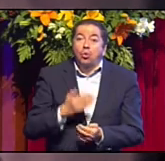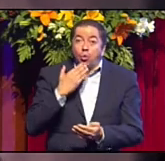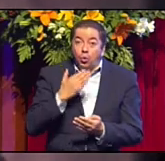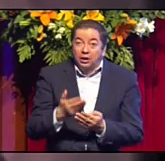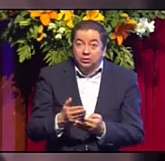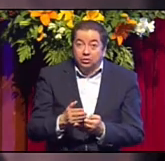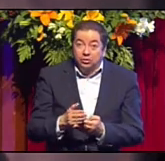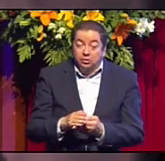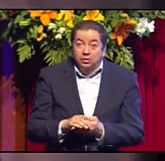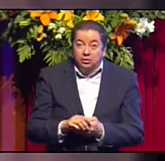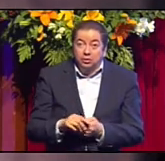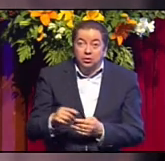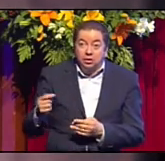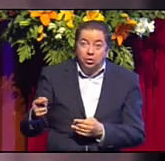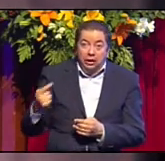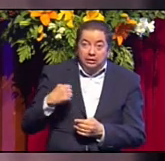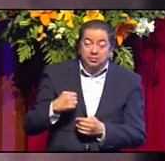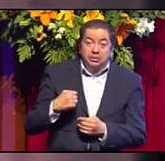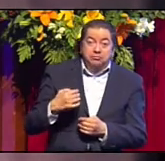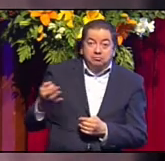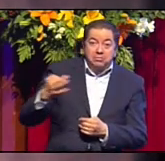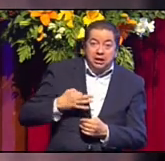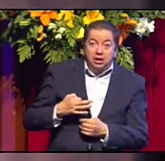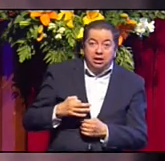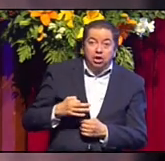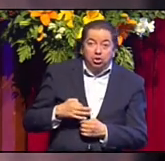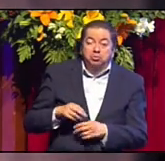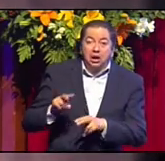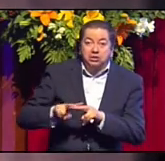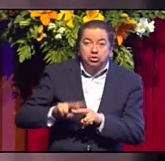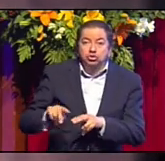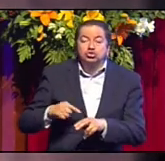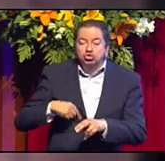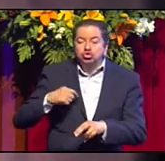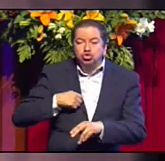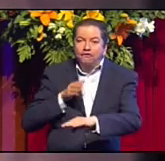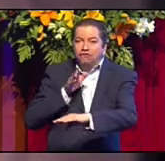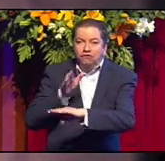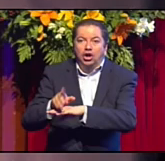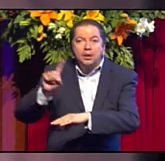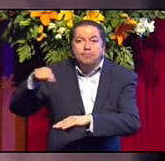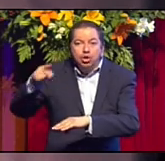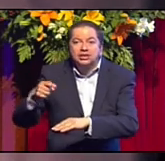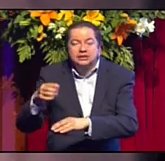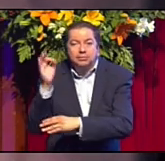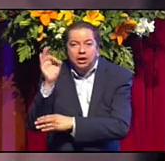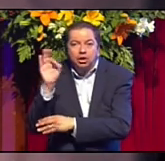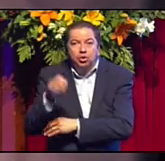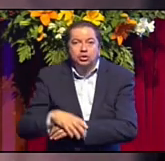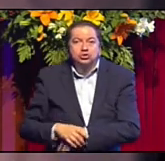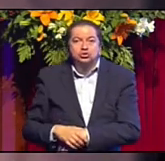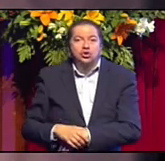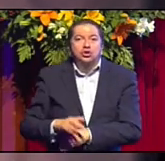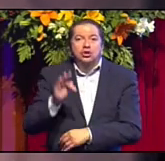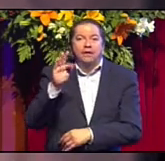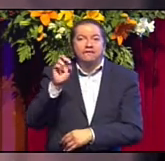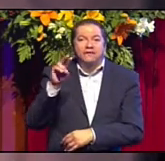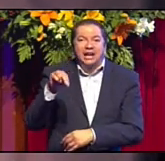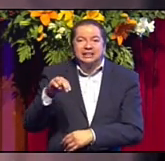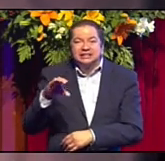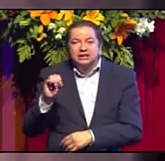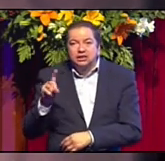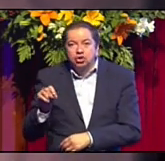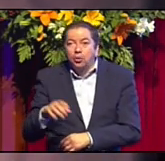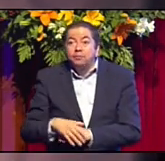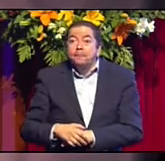cuando me contaron ahí por debajo de la mesa que estaban haciendo eso, ya dije, yo voy a ir a la próxima reunión. Igual que vos, Francisco, y los vecinos quieren plaza,